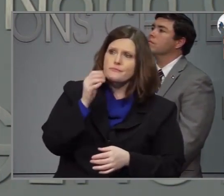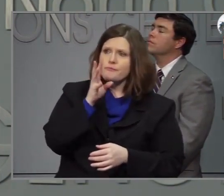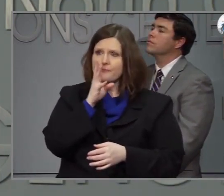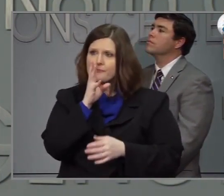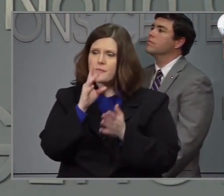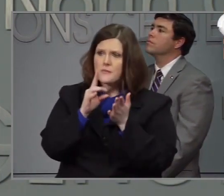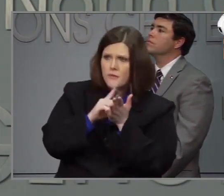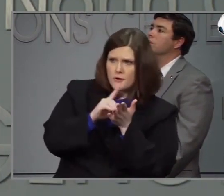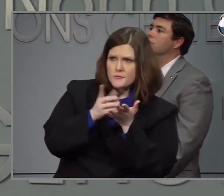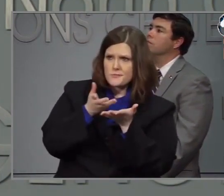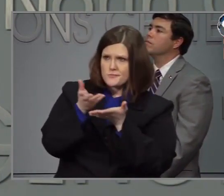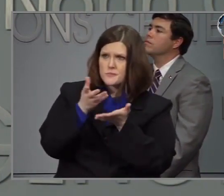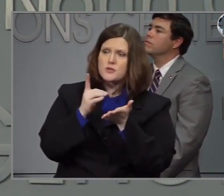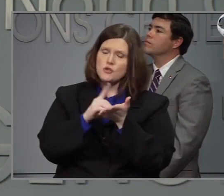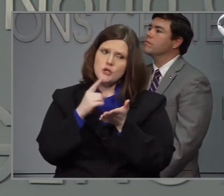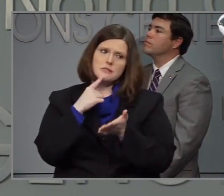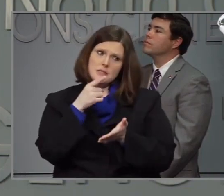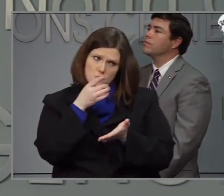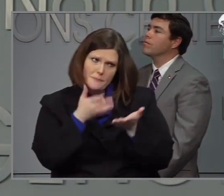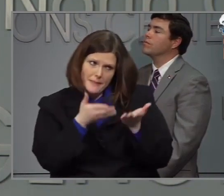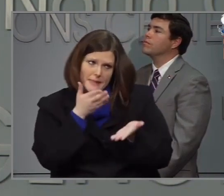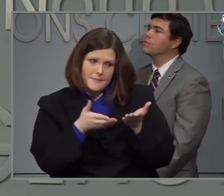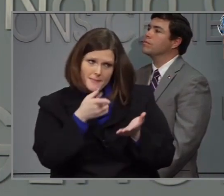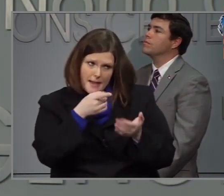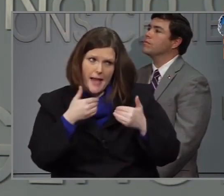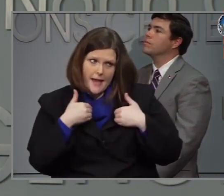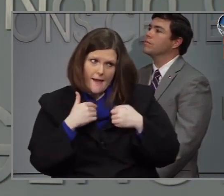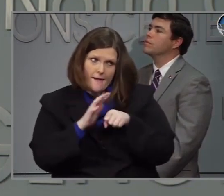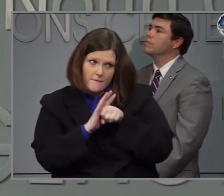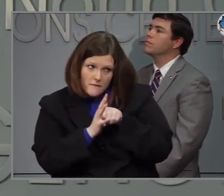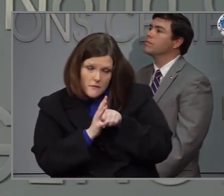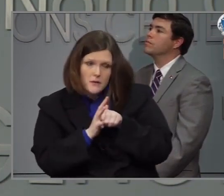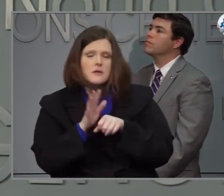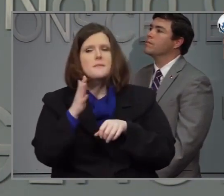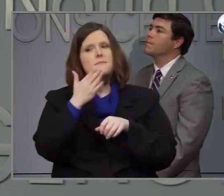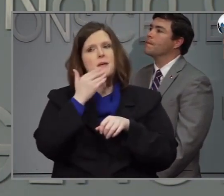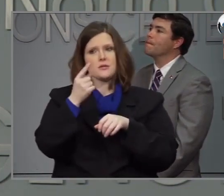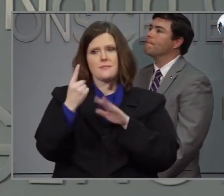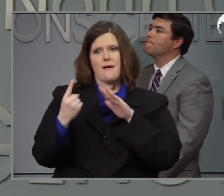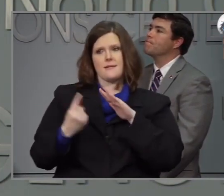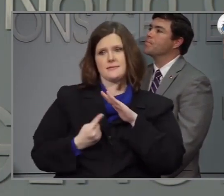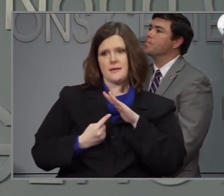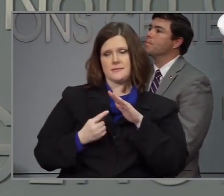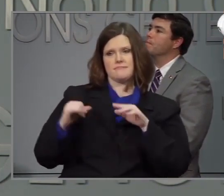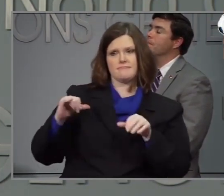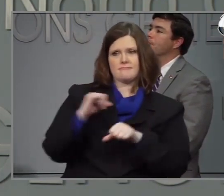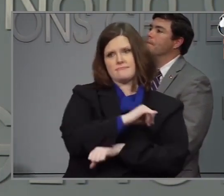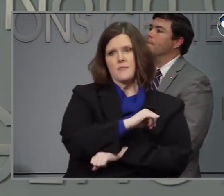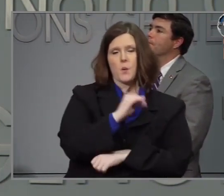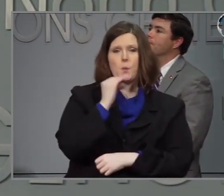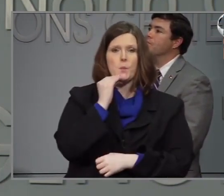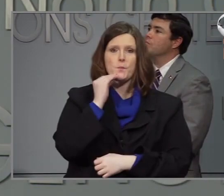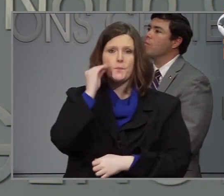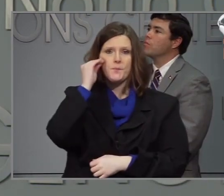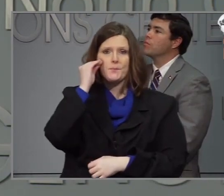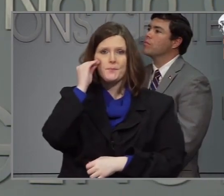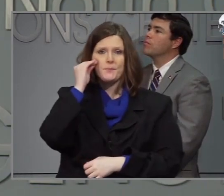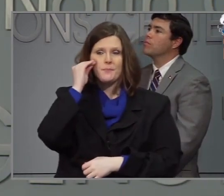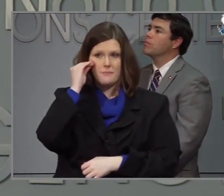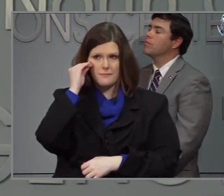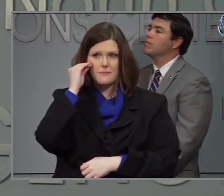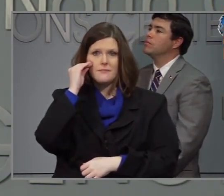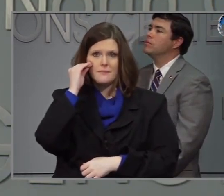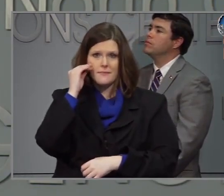médico y les están indicando que tal vez tengan kobe 19 es importante que se aíslen y